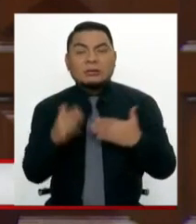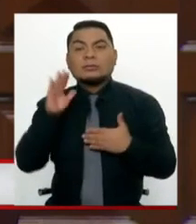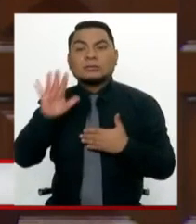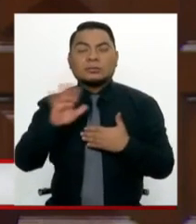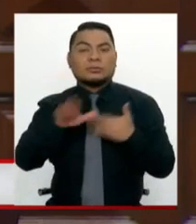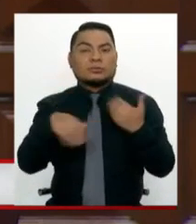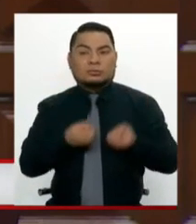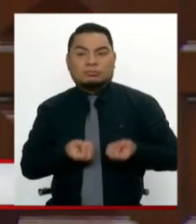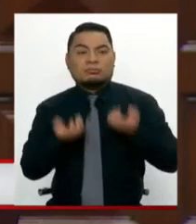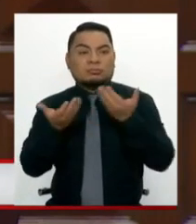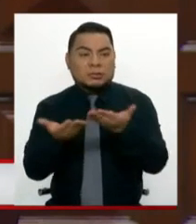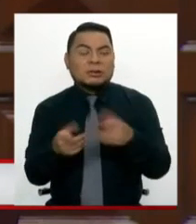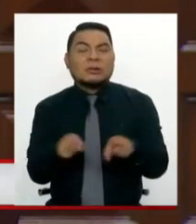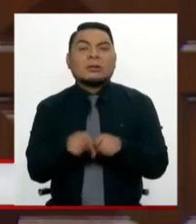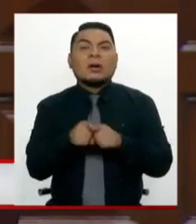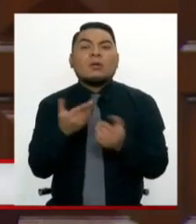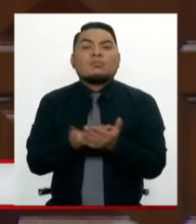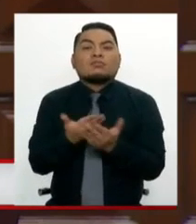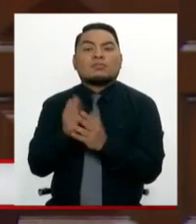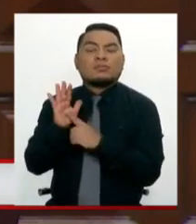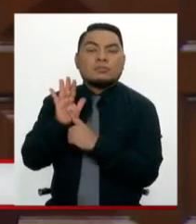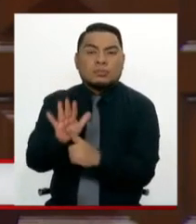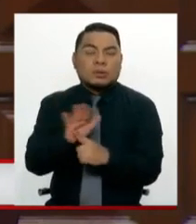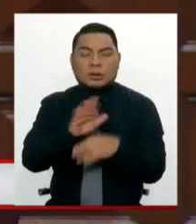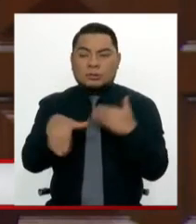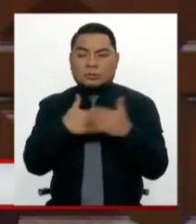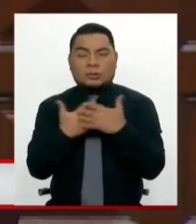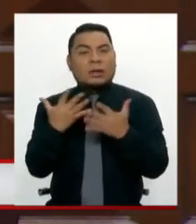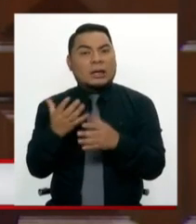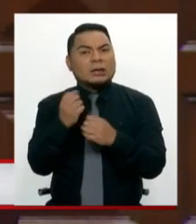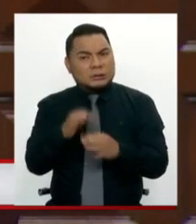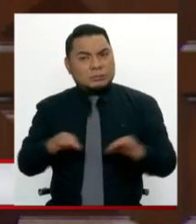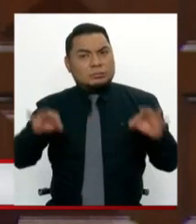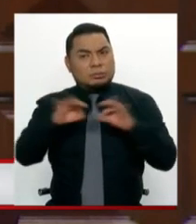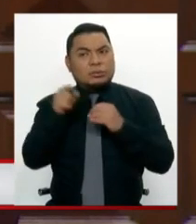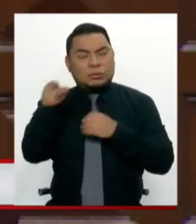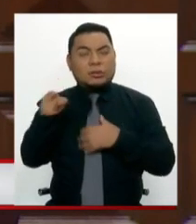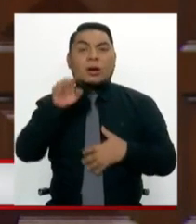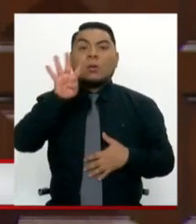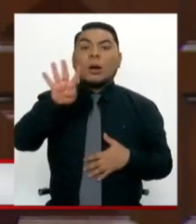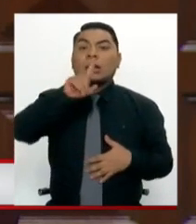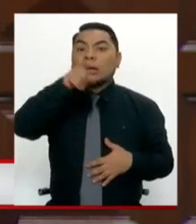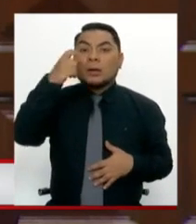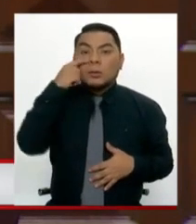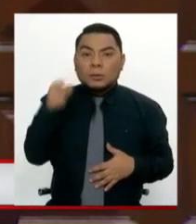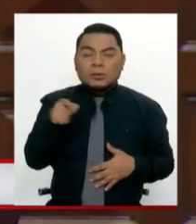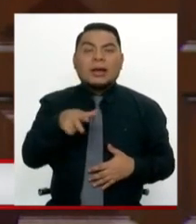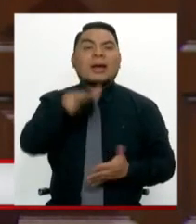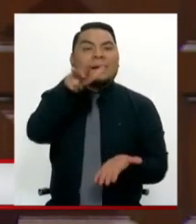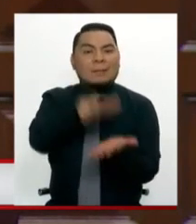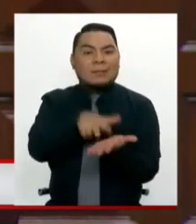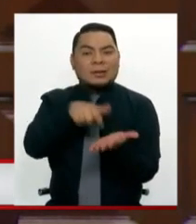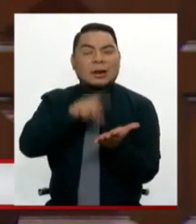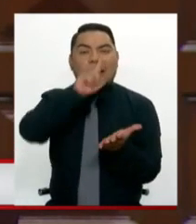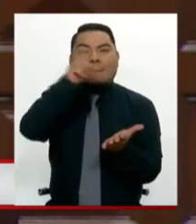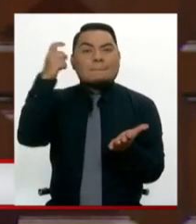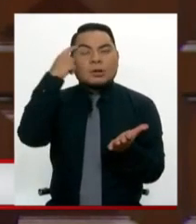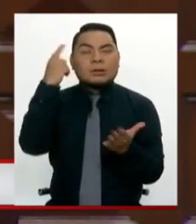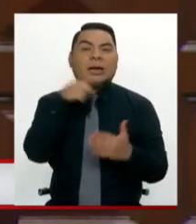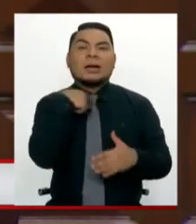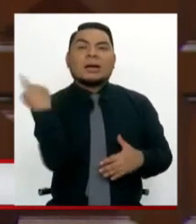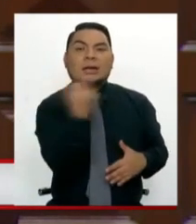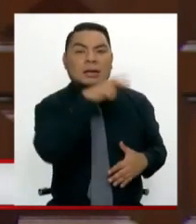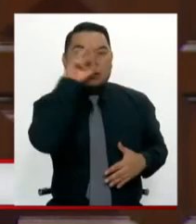su contribución y como muestra de reivindicación histórica, el 4 de junio aprobamos la Política